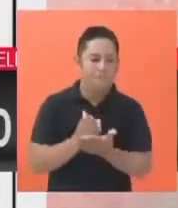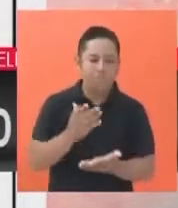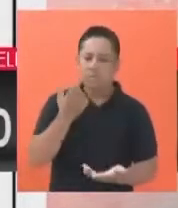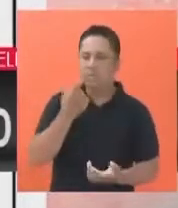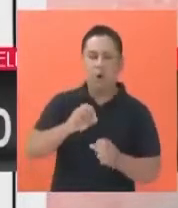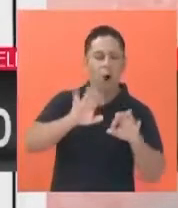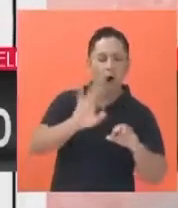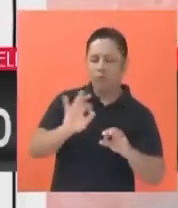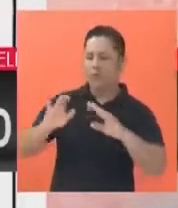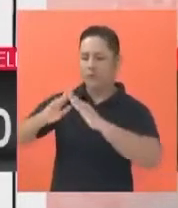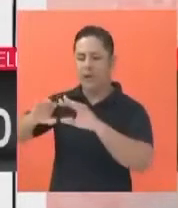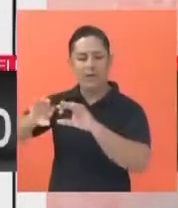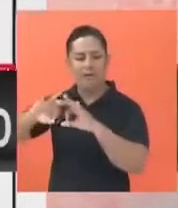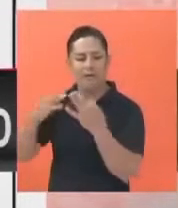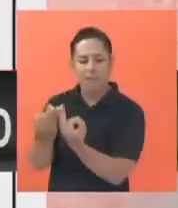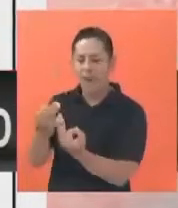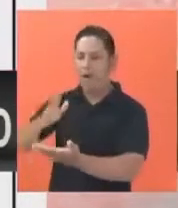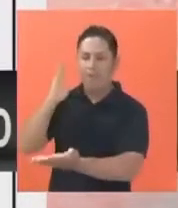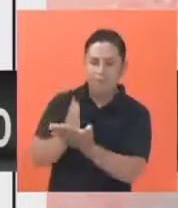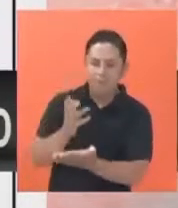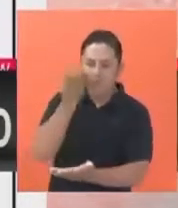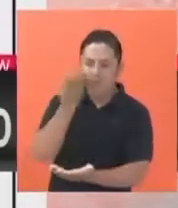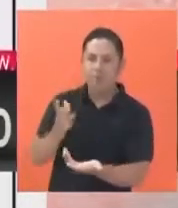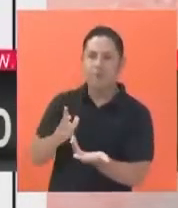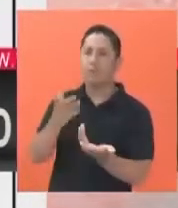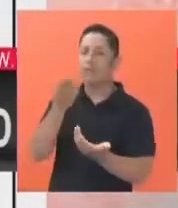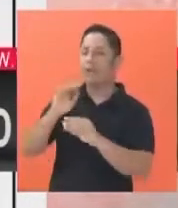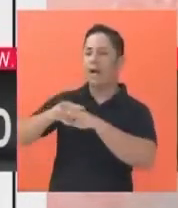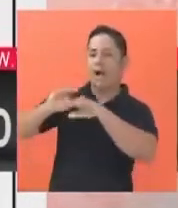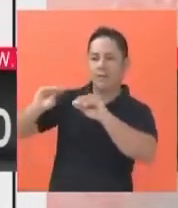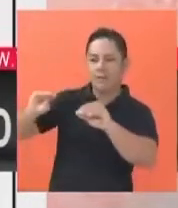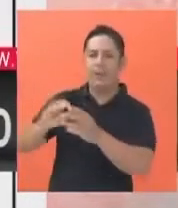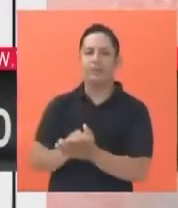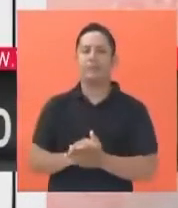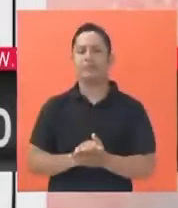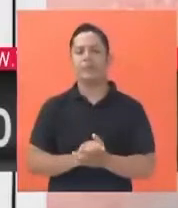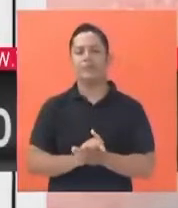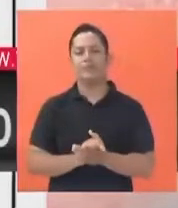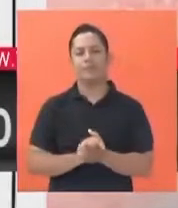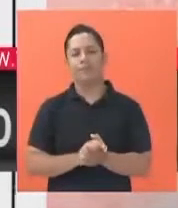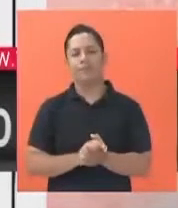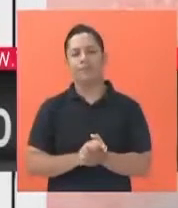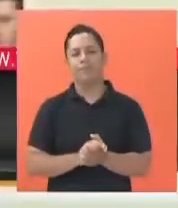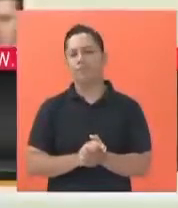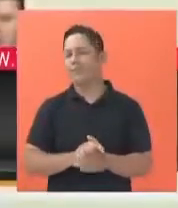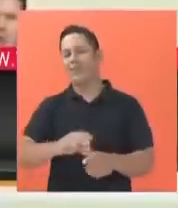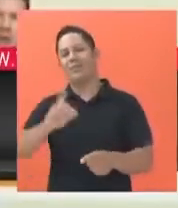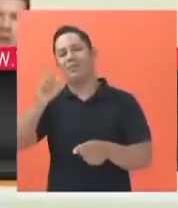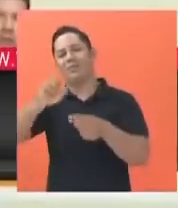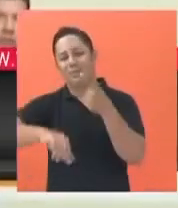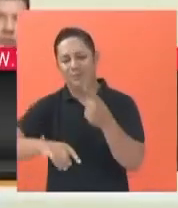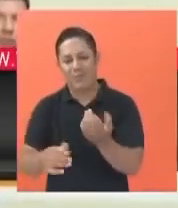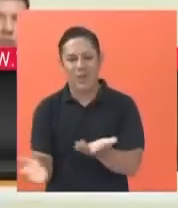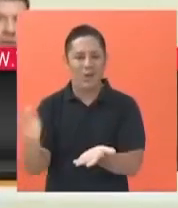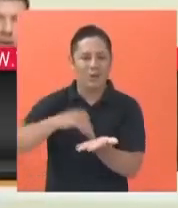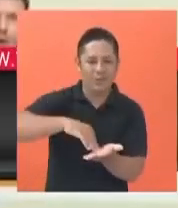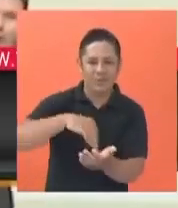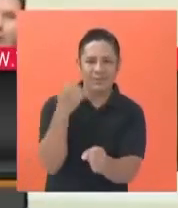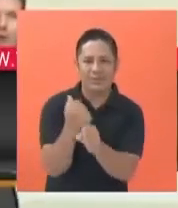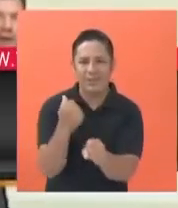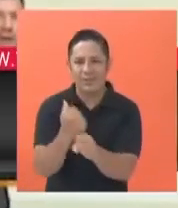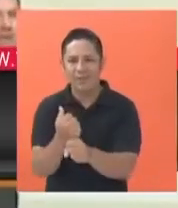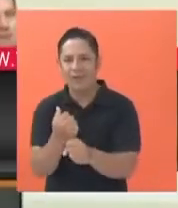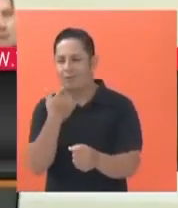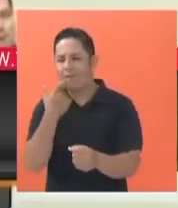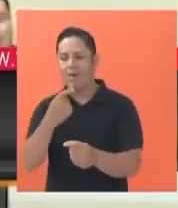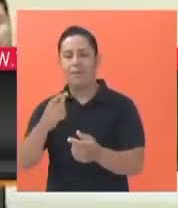de trabajo o su familia. Esto con el fin de que se adopten las medidas correspondientes, entre otros. No podemos retomar esa actividad sin tomar